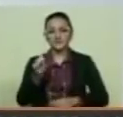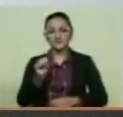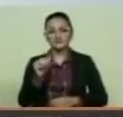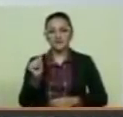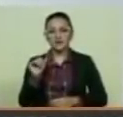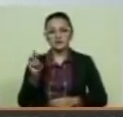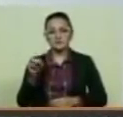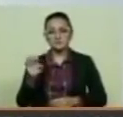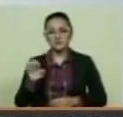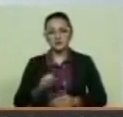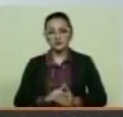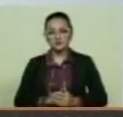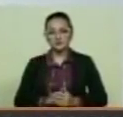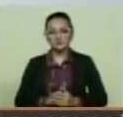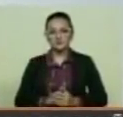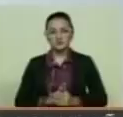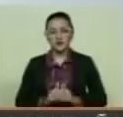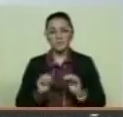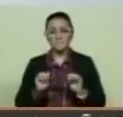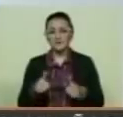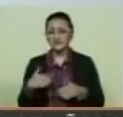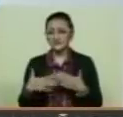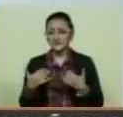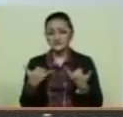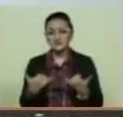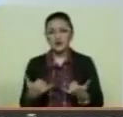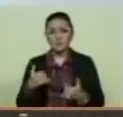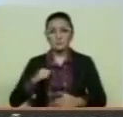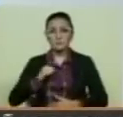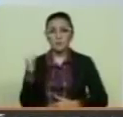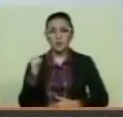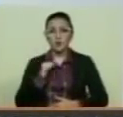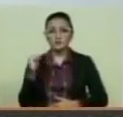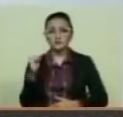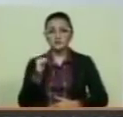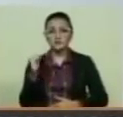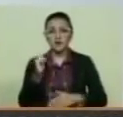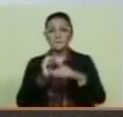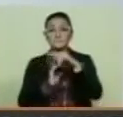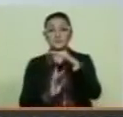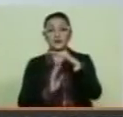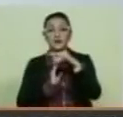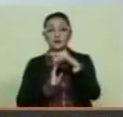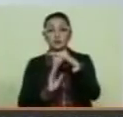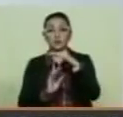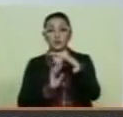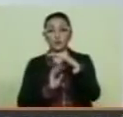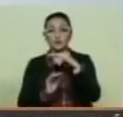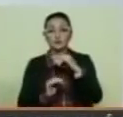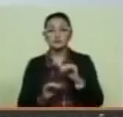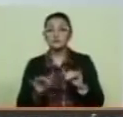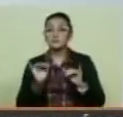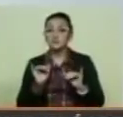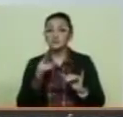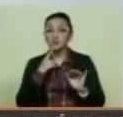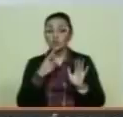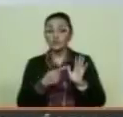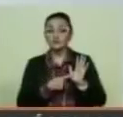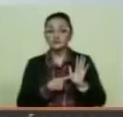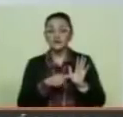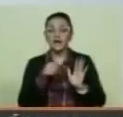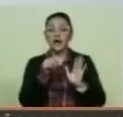arranca de forma inmediata la policía migratoria, tal como está contemplado en el